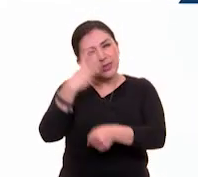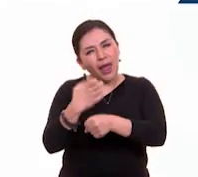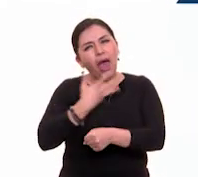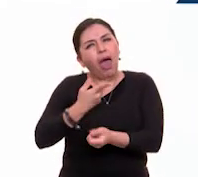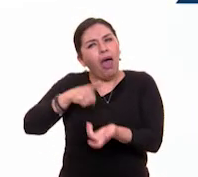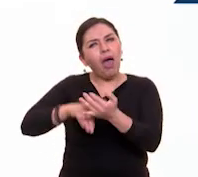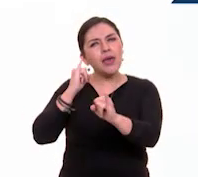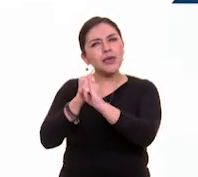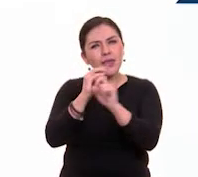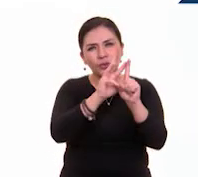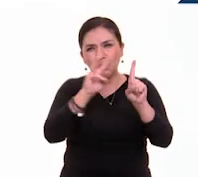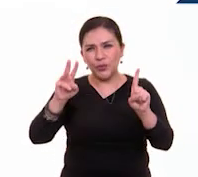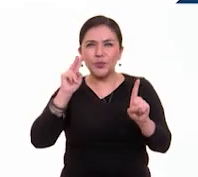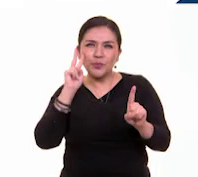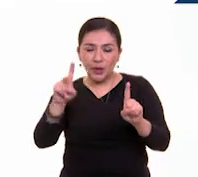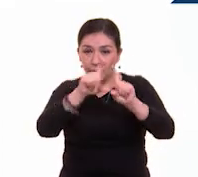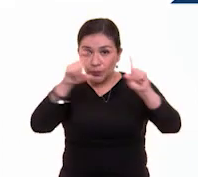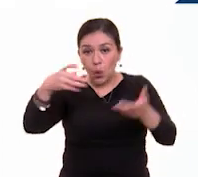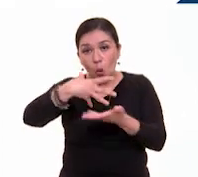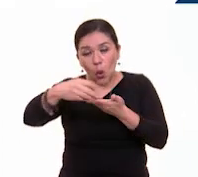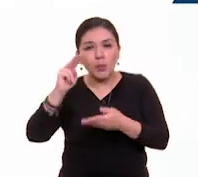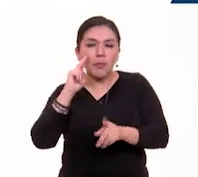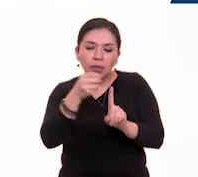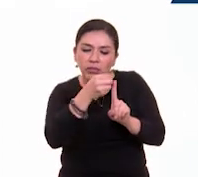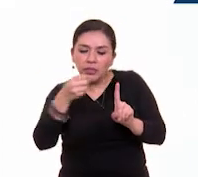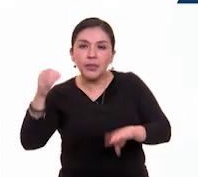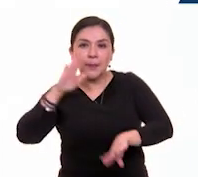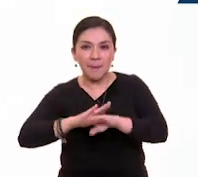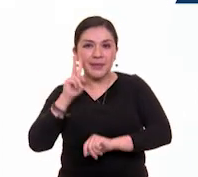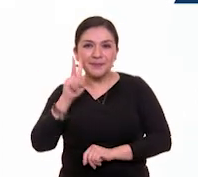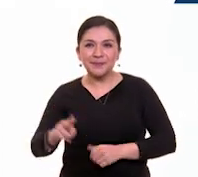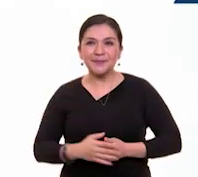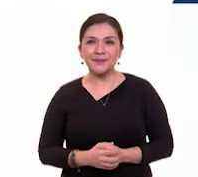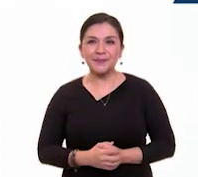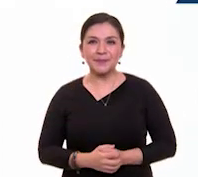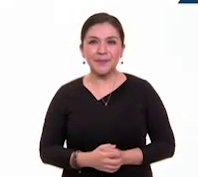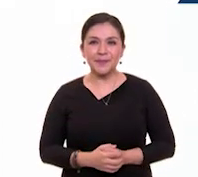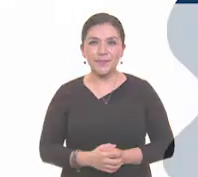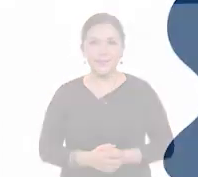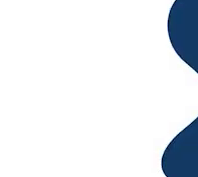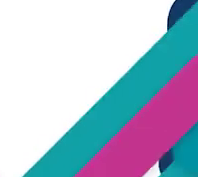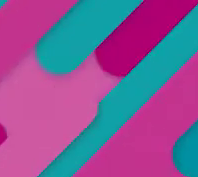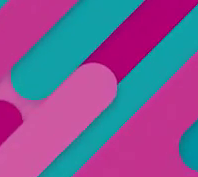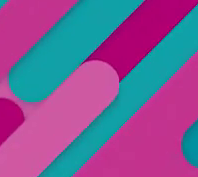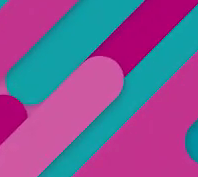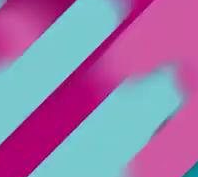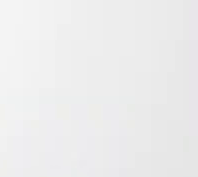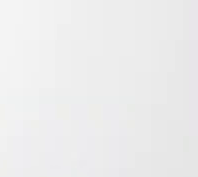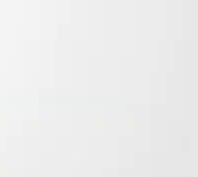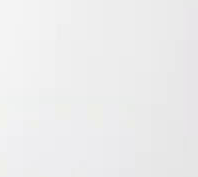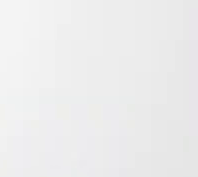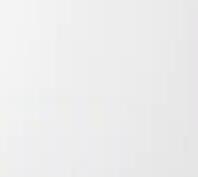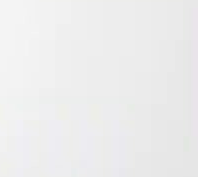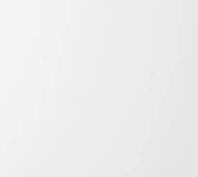puedes encontrar en la siguiente liga: aprendeencasa.cep.gov.mx. www.ecosistema.mx.